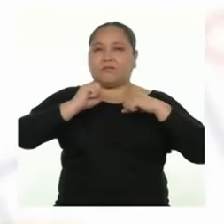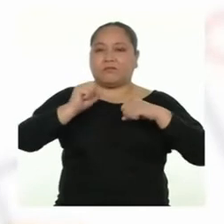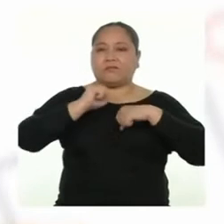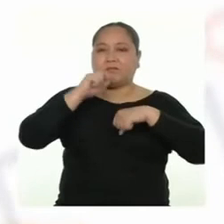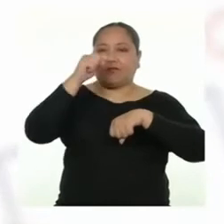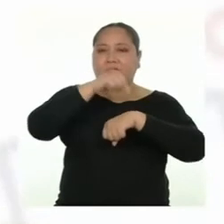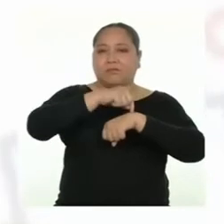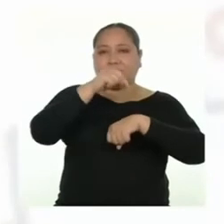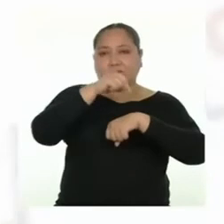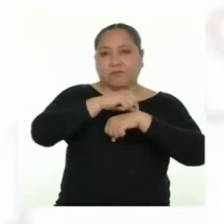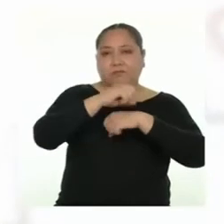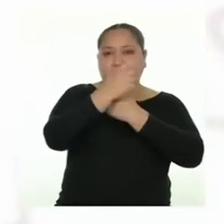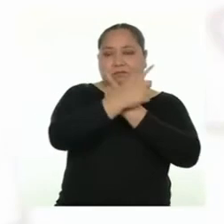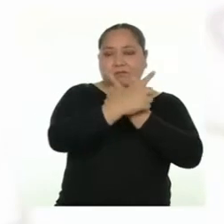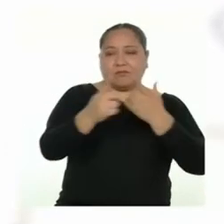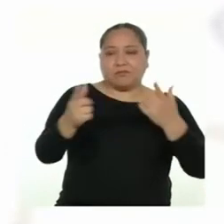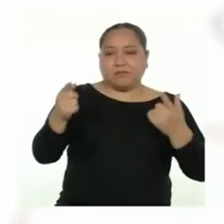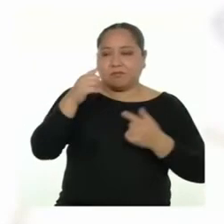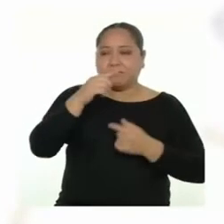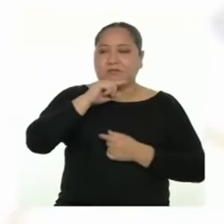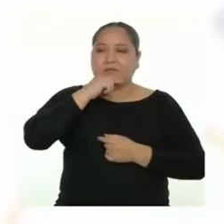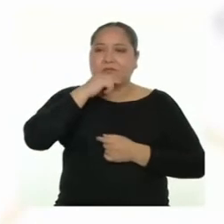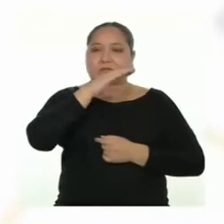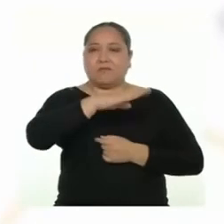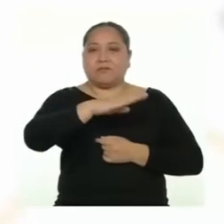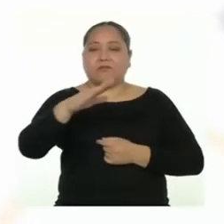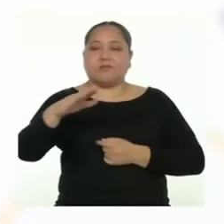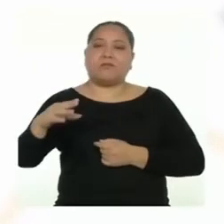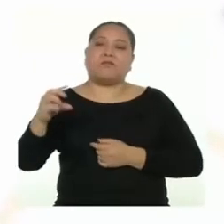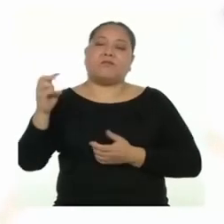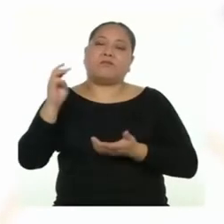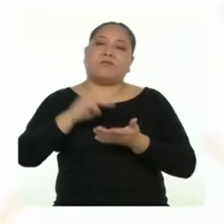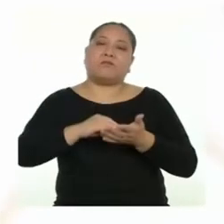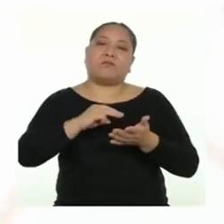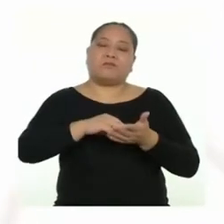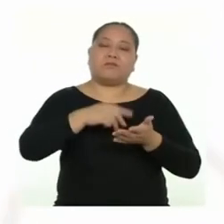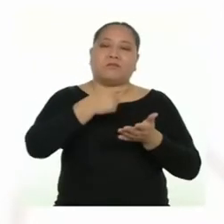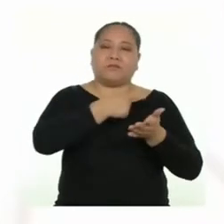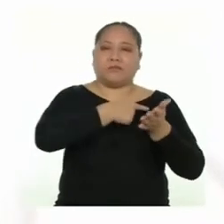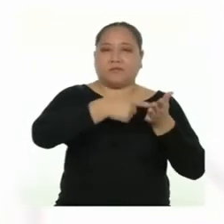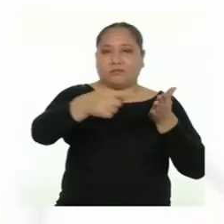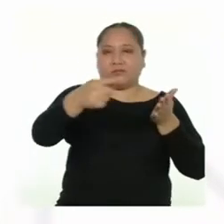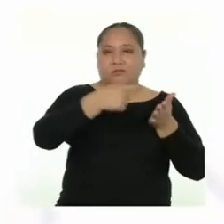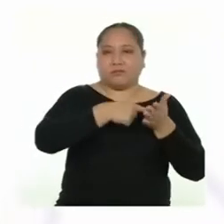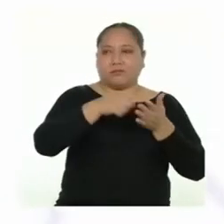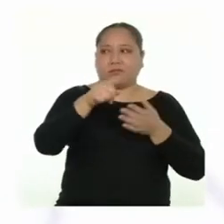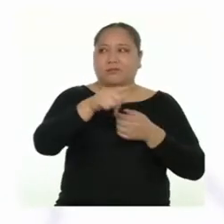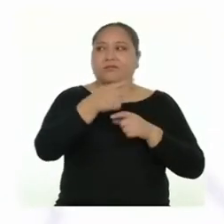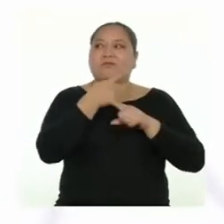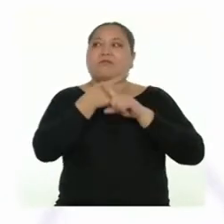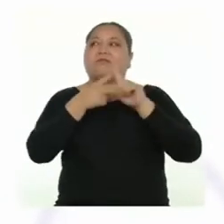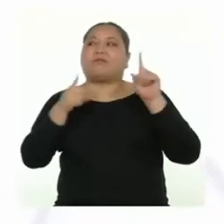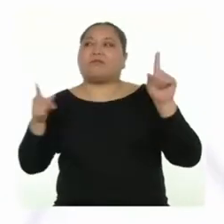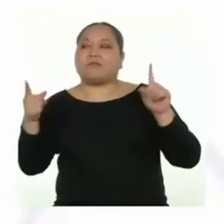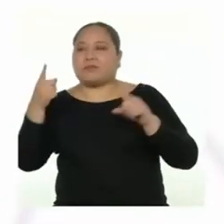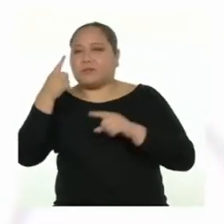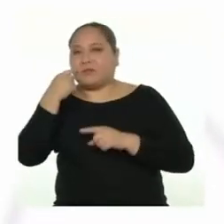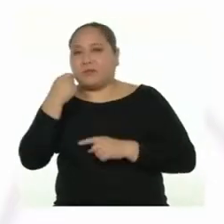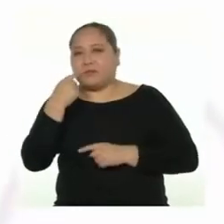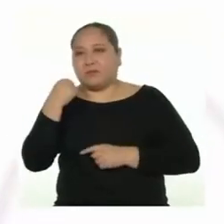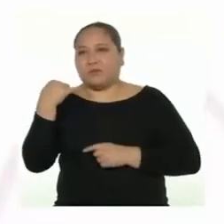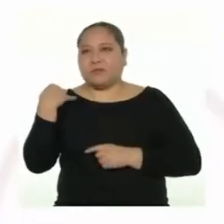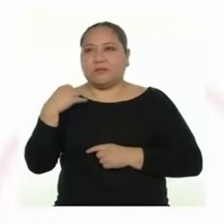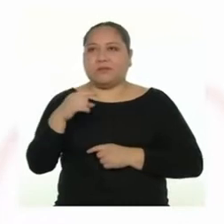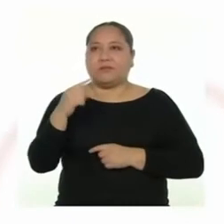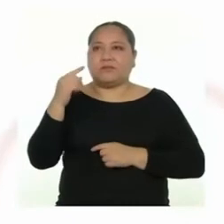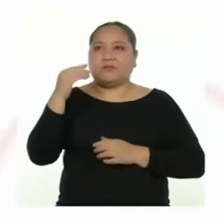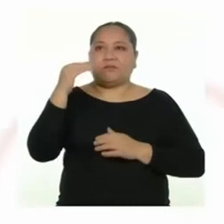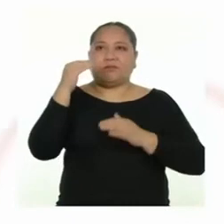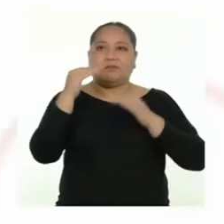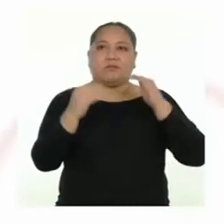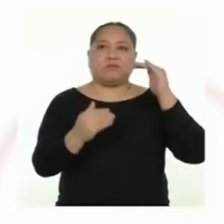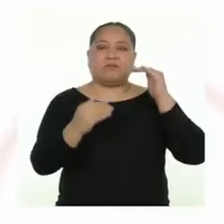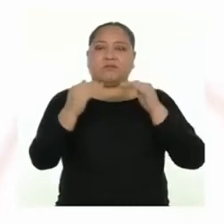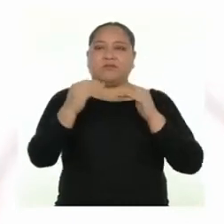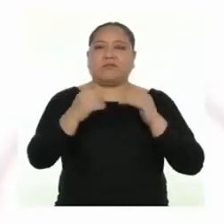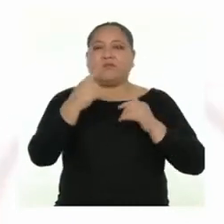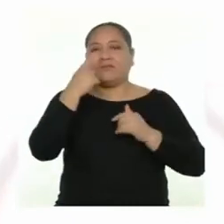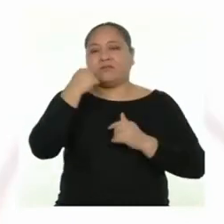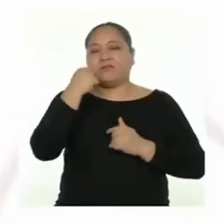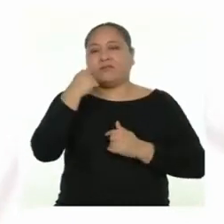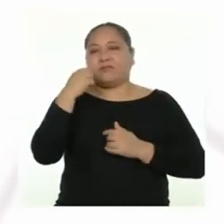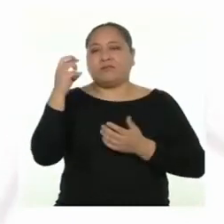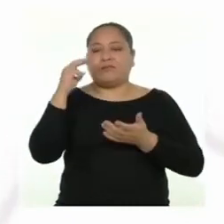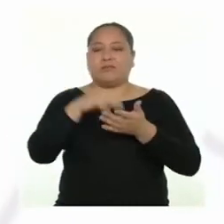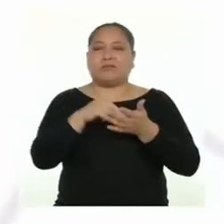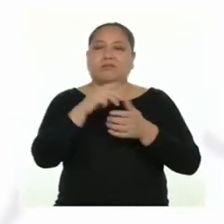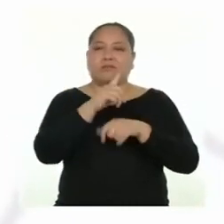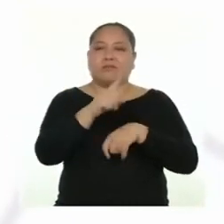de tiempo libre a las cuales las niñas dedican más horas semanales que los varones. Por lo general, existe paridad o los varones dedican